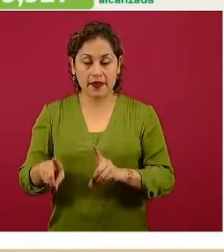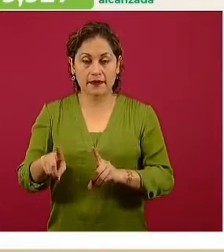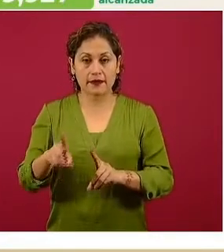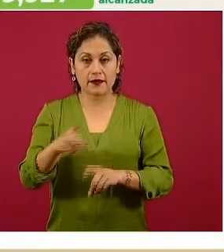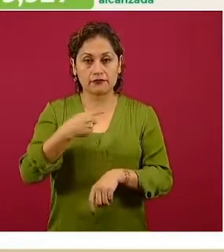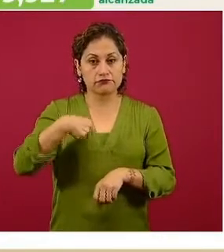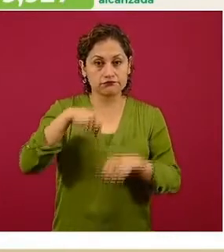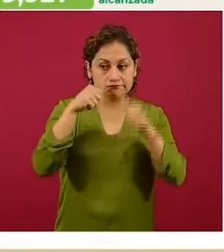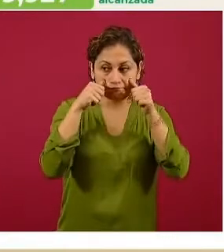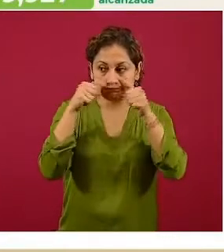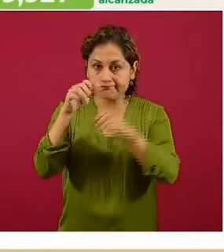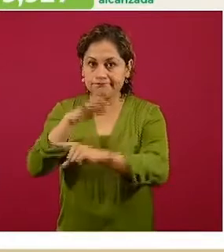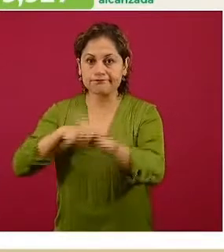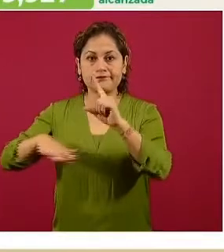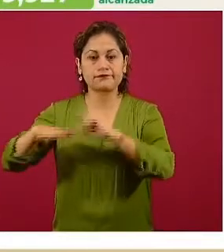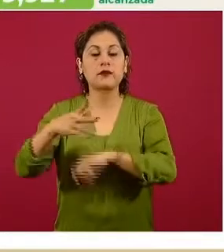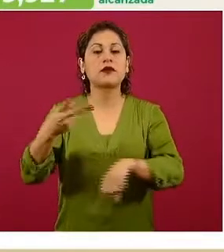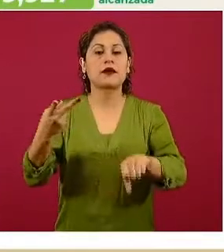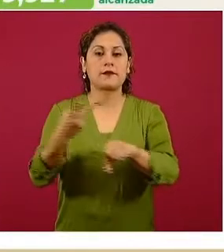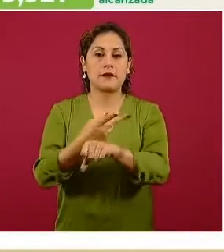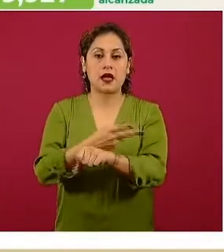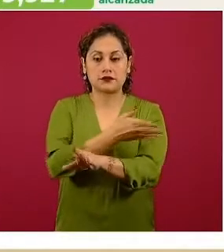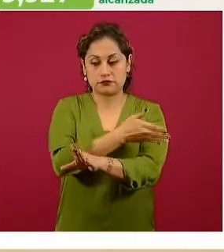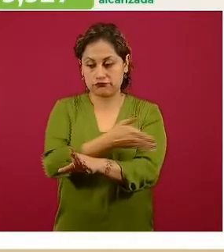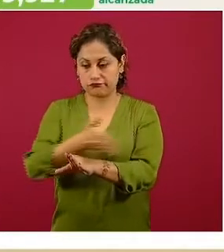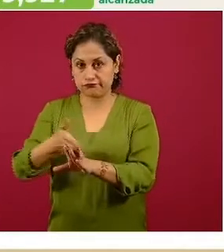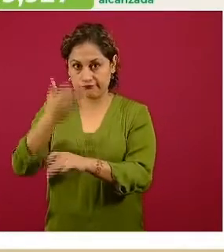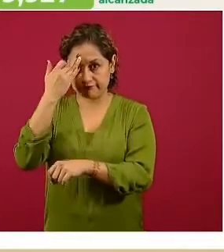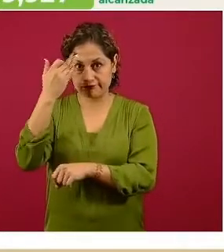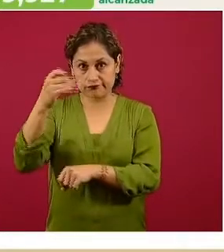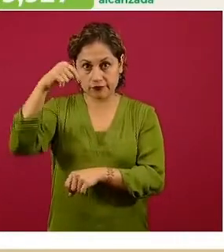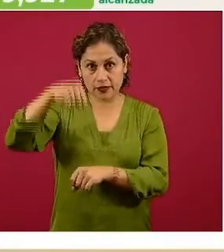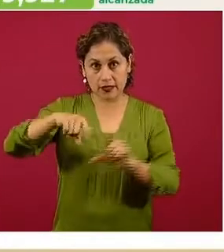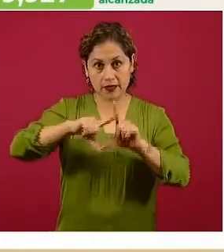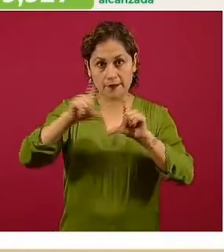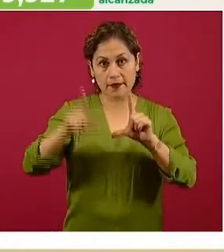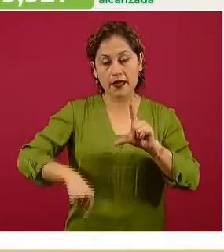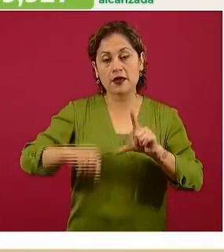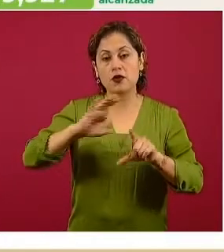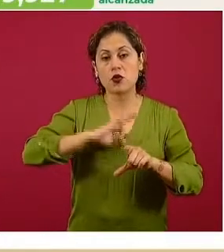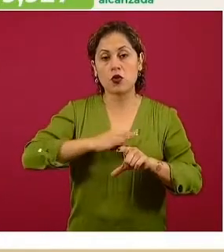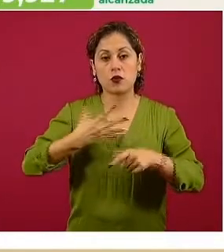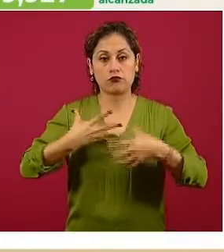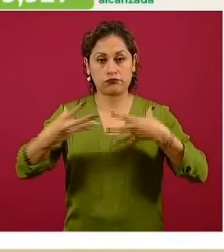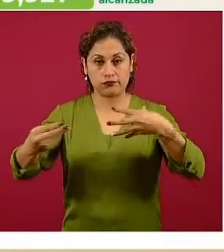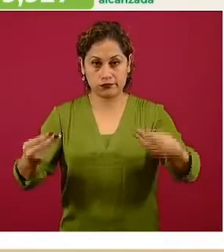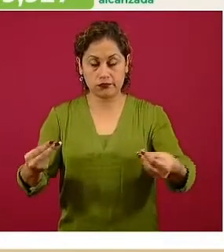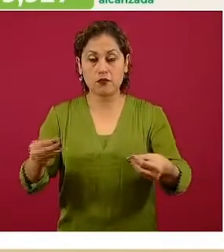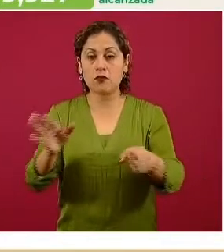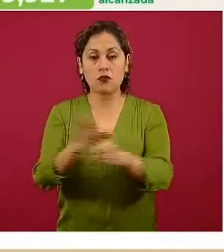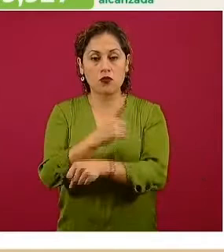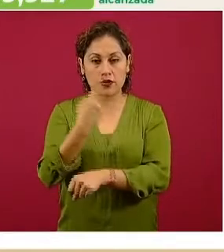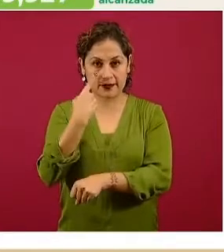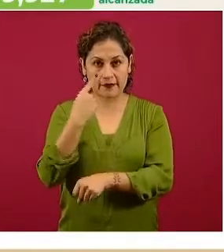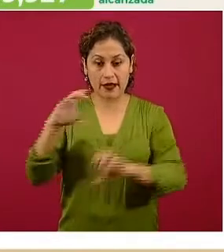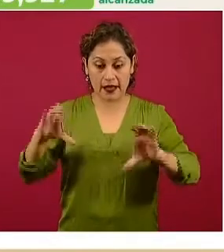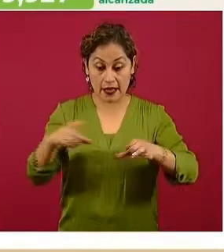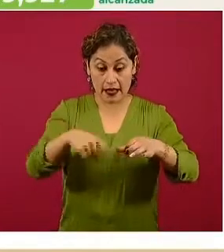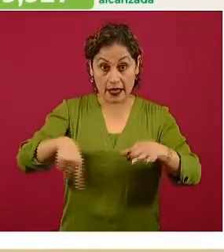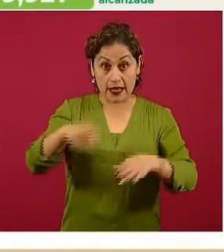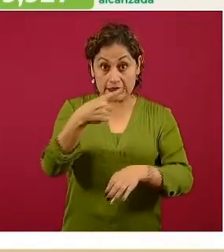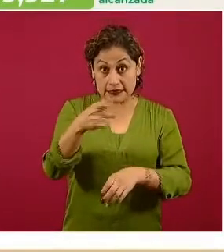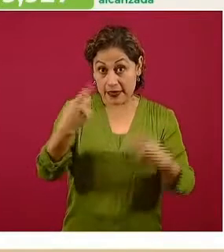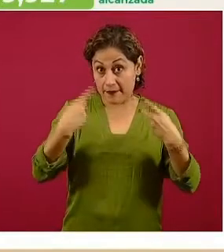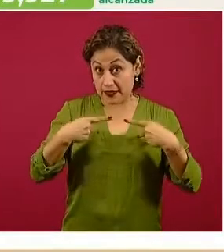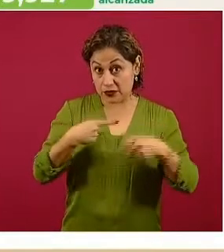estado observando en el transcurso de la pandemia en México, en donde del 100% de personas que enferman,